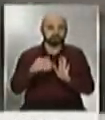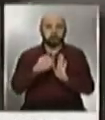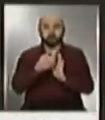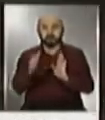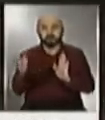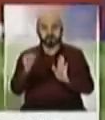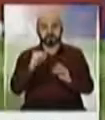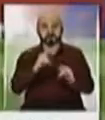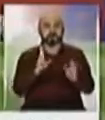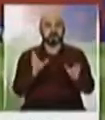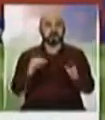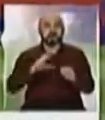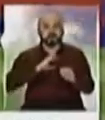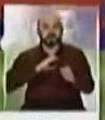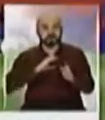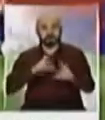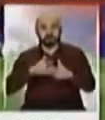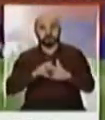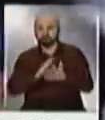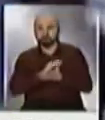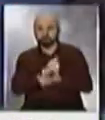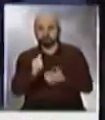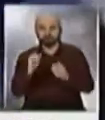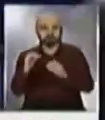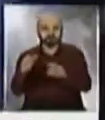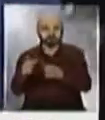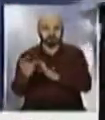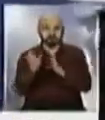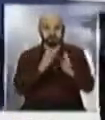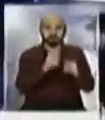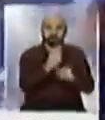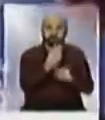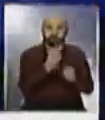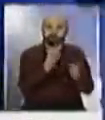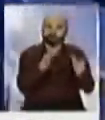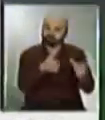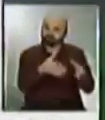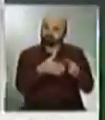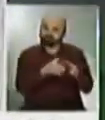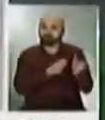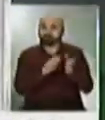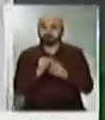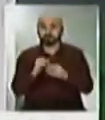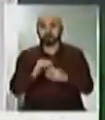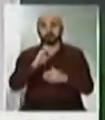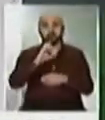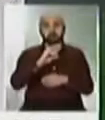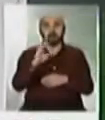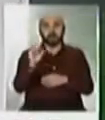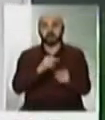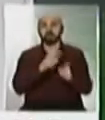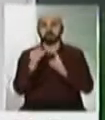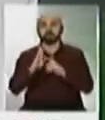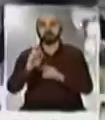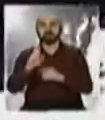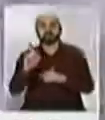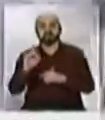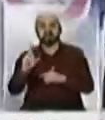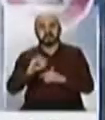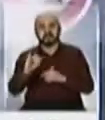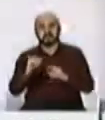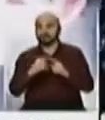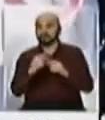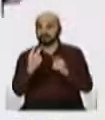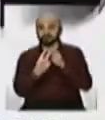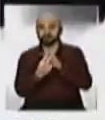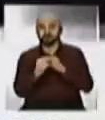la plantilla y cuerpo técnico. El equipo del Cholo viaja a jugar cuartos ante el Leipzig. Solo Correa y Bersalco están positivos, aunque